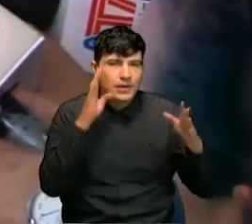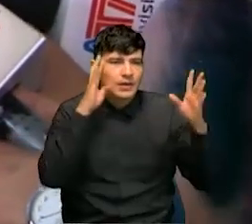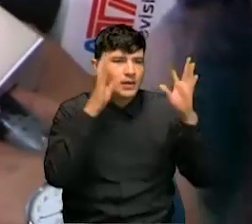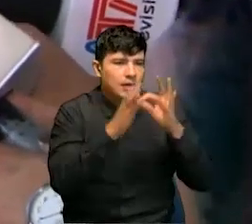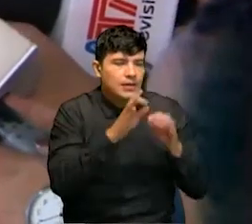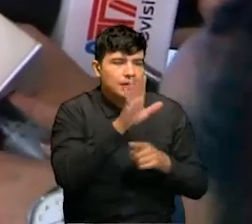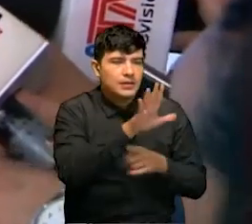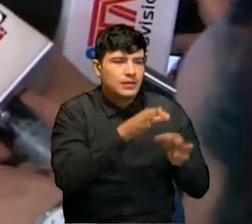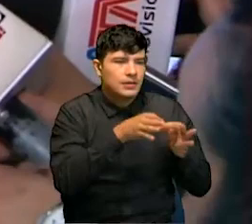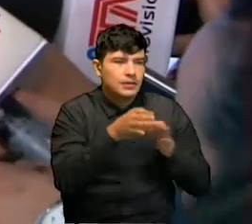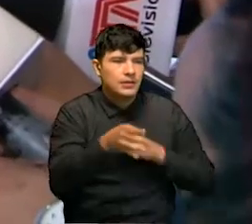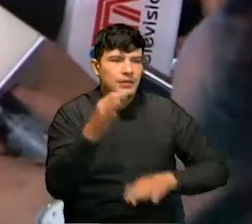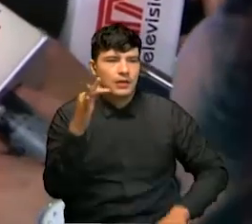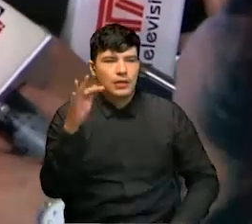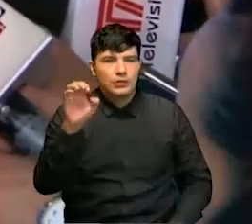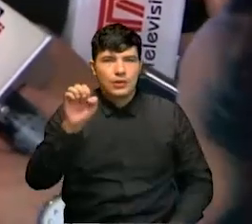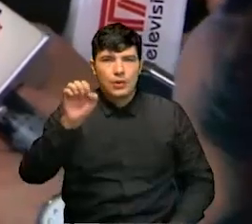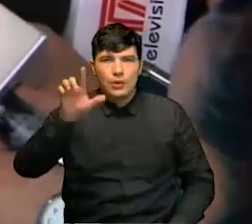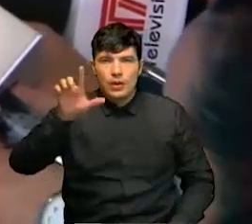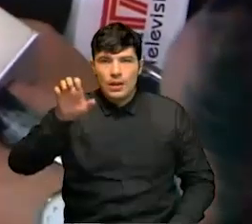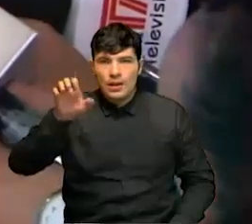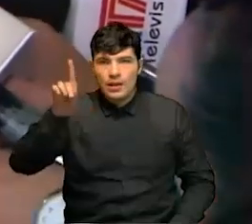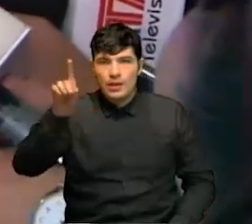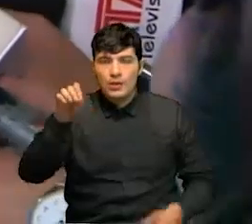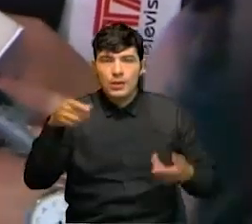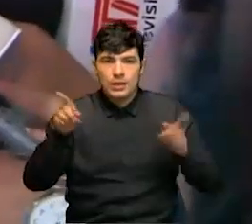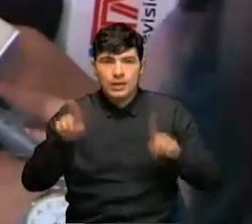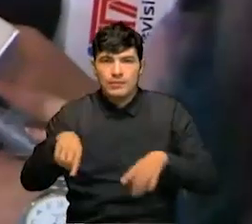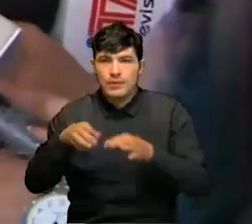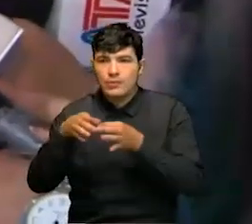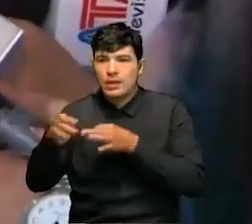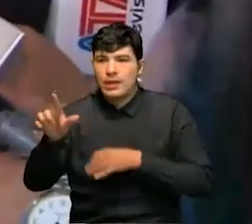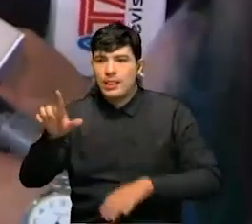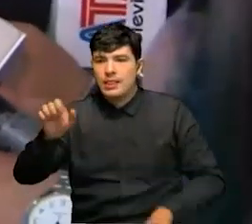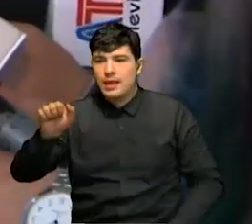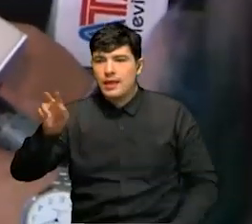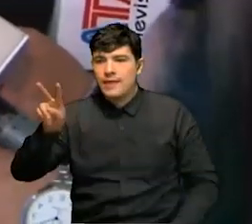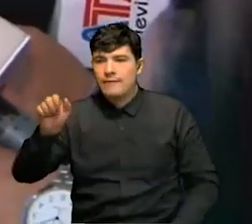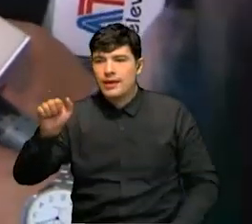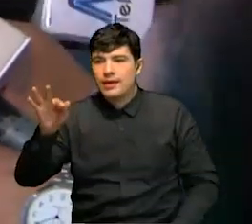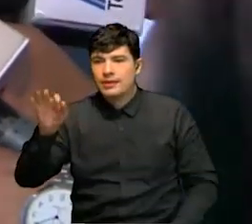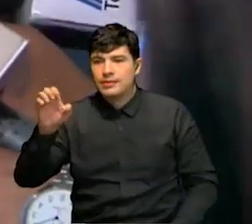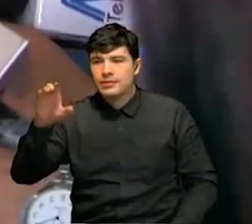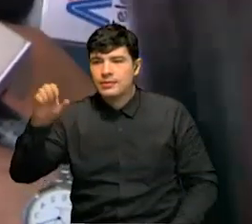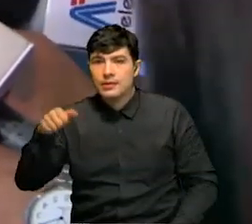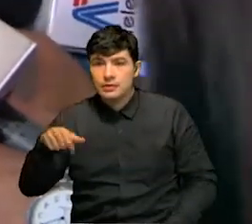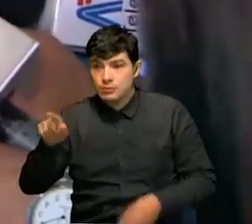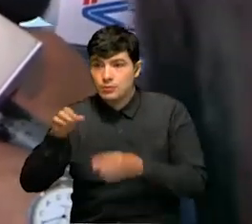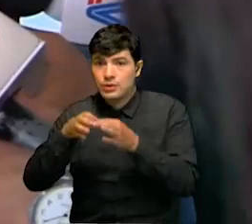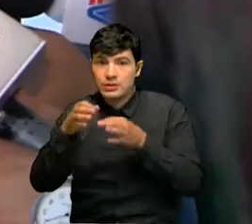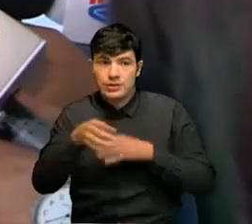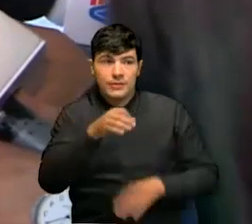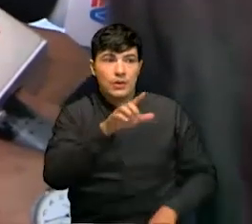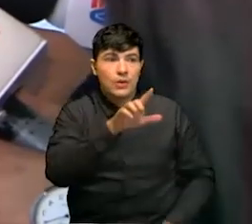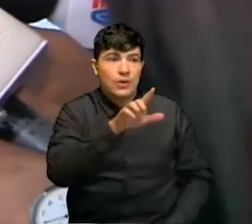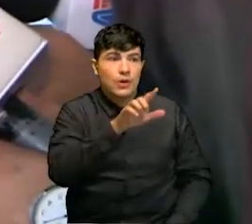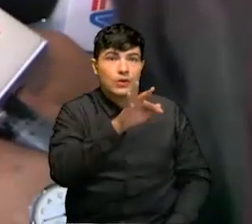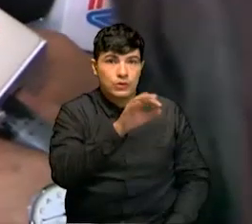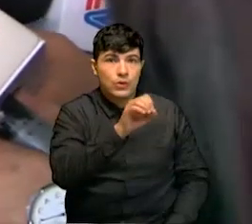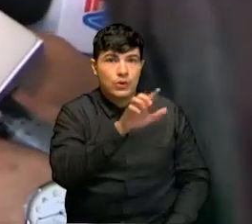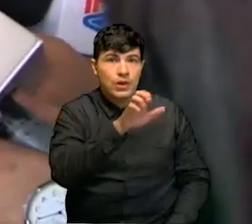de toledo y hacia el municipio de labateca municipio de toledo en lo que es la vida toledo